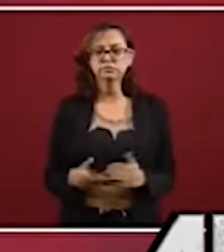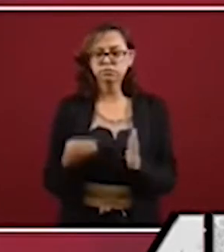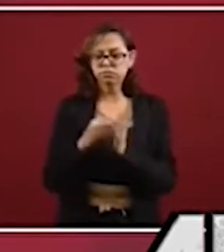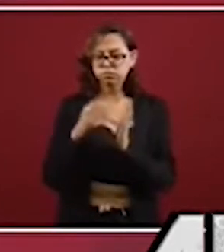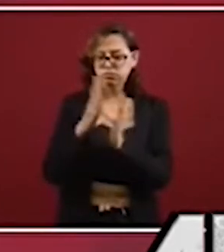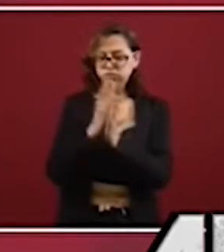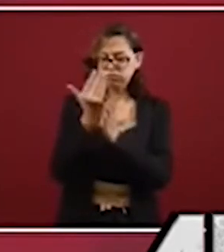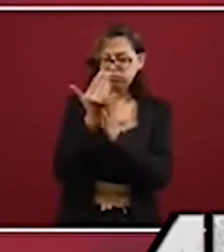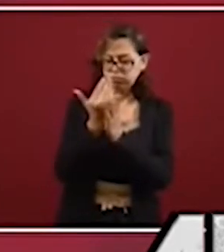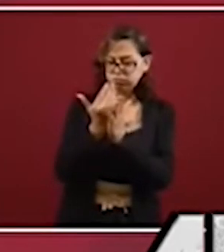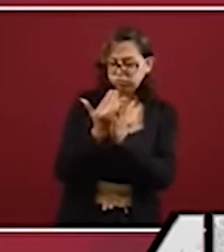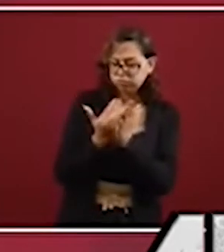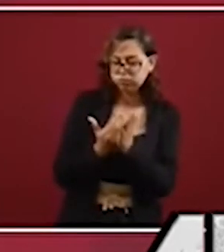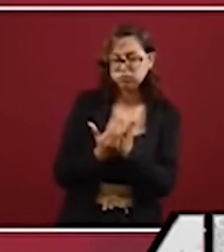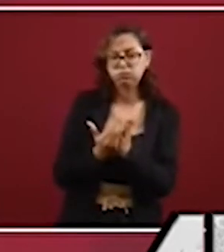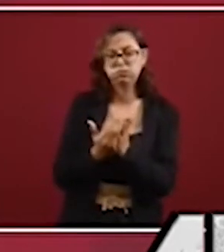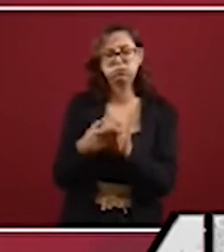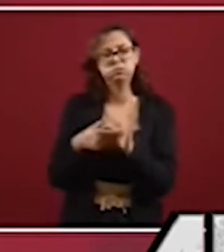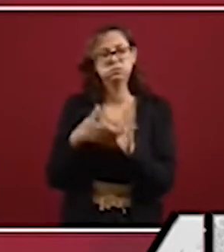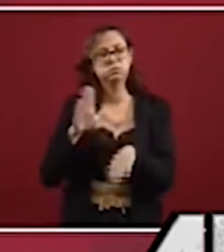establece procedimientos